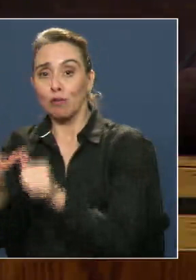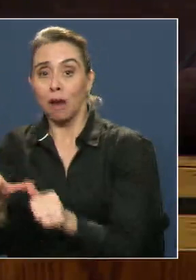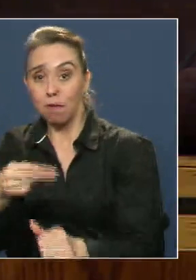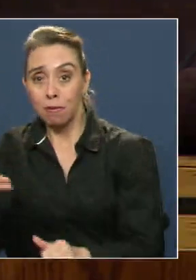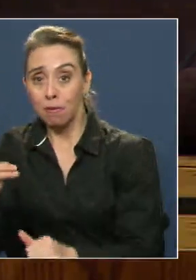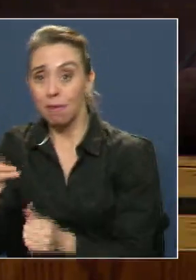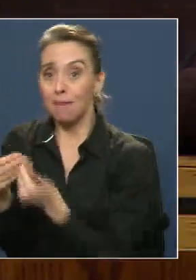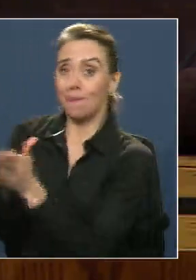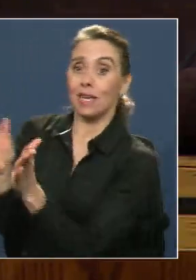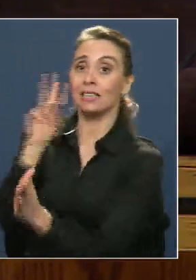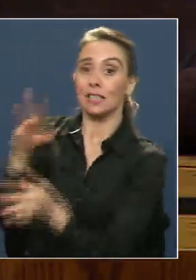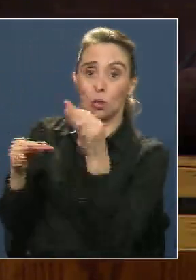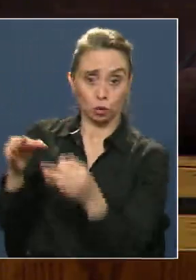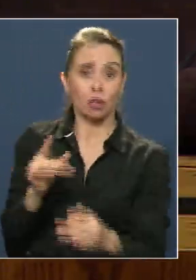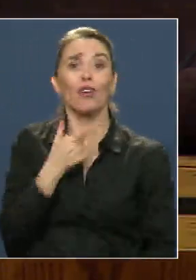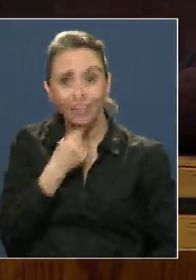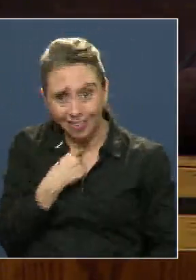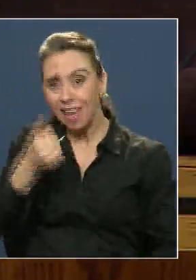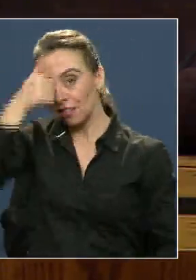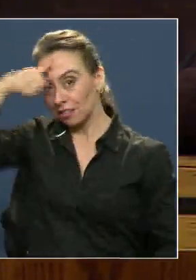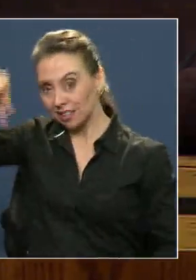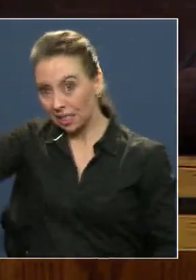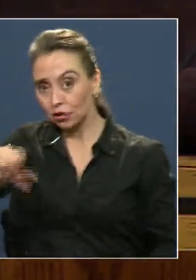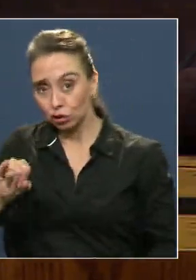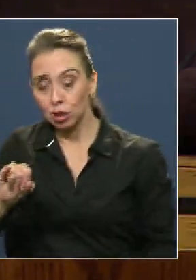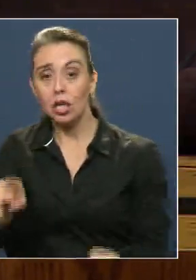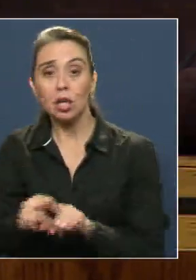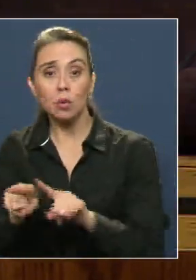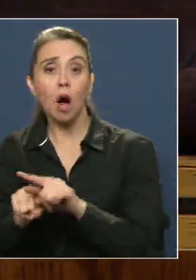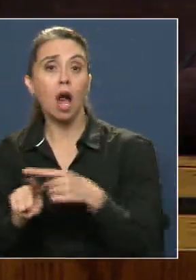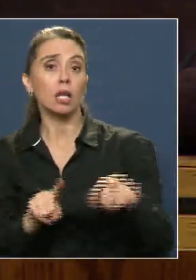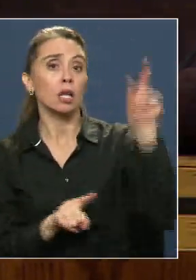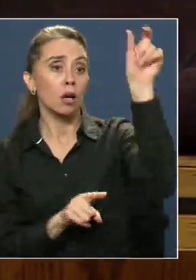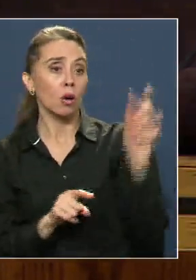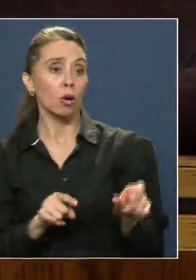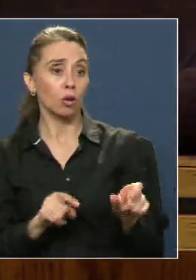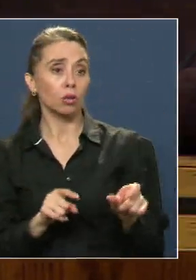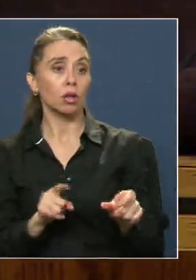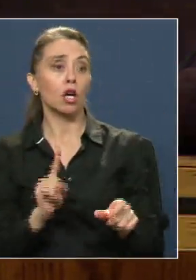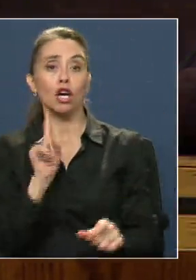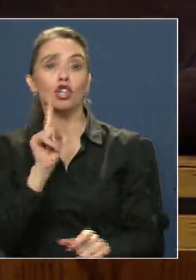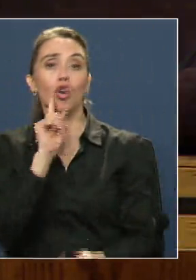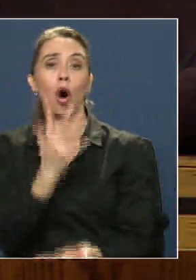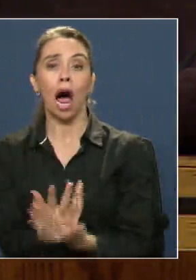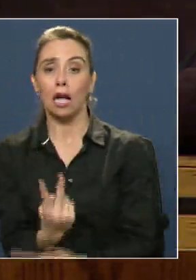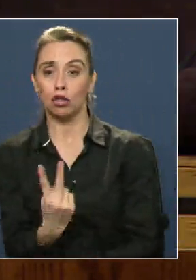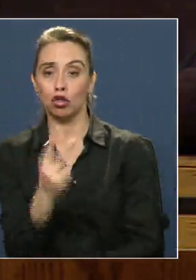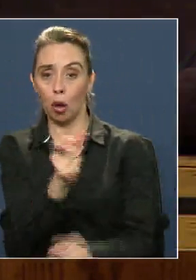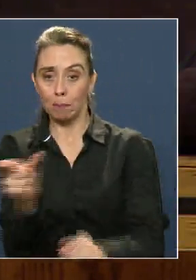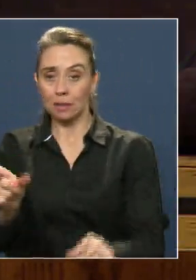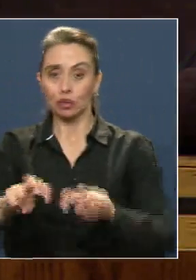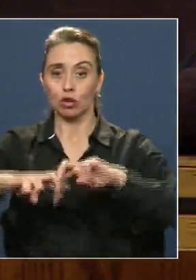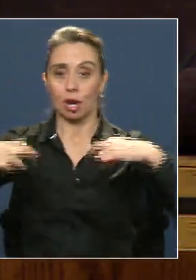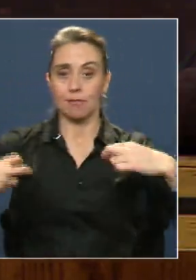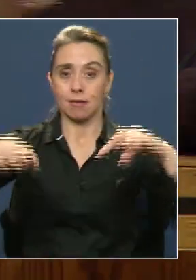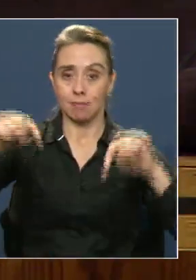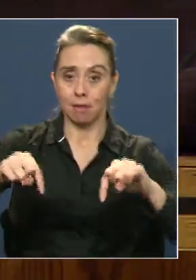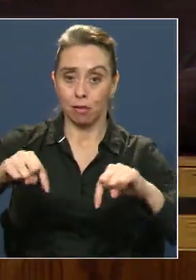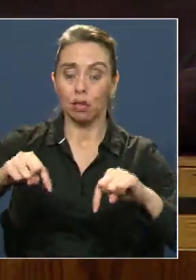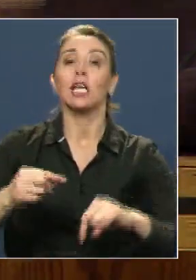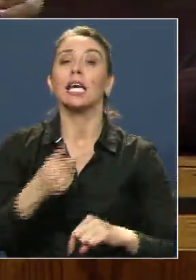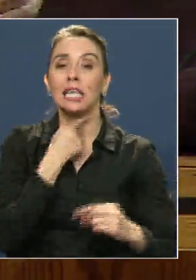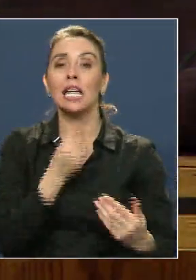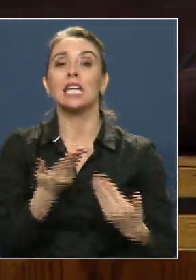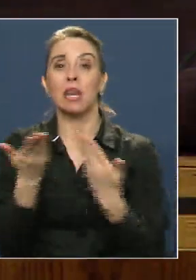contrario. ¿Cómo quisiera uno sancionarlo? Como cualquier otro. No creo que hayan dos personas aquí en esta sala que no quisieran